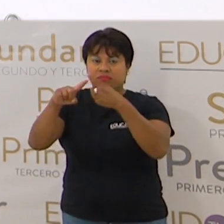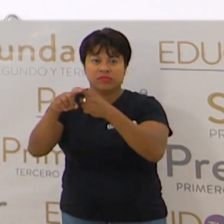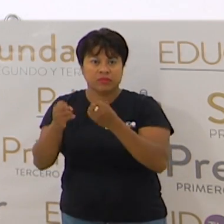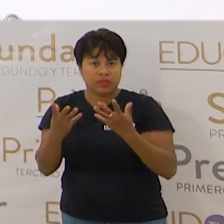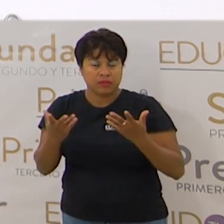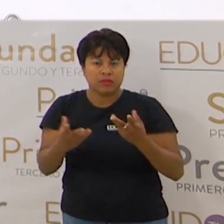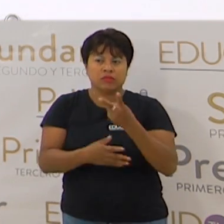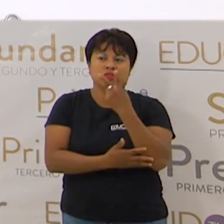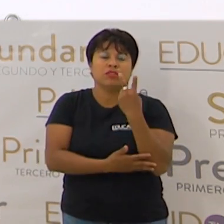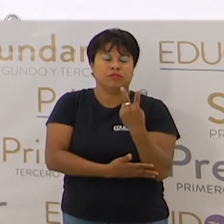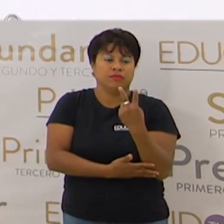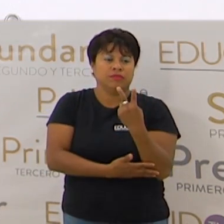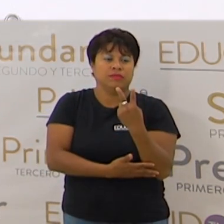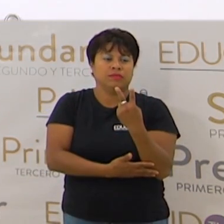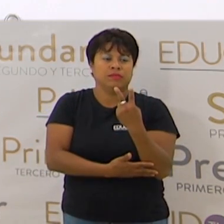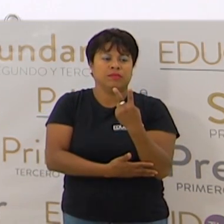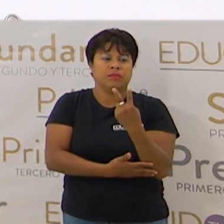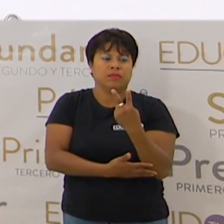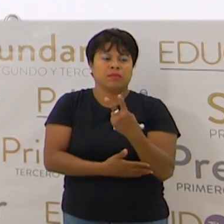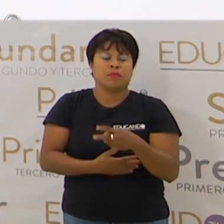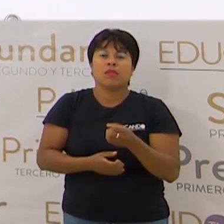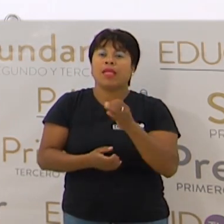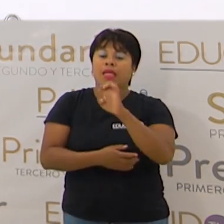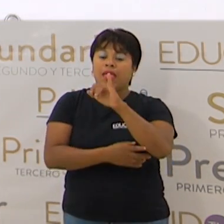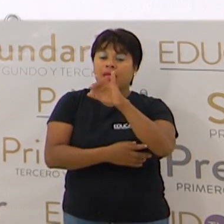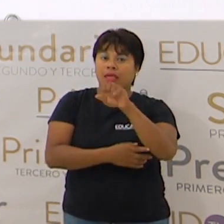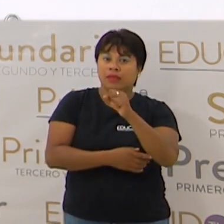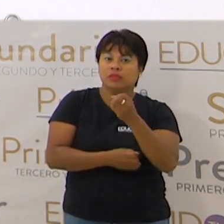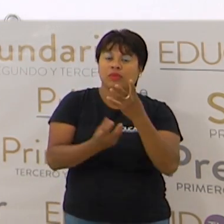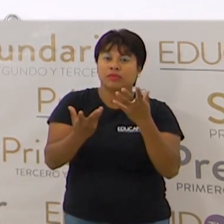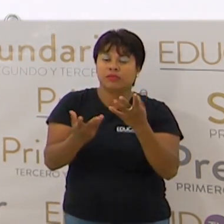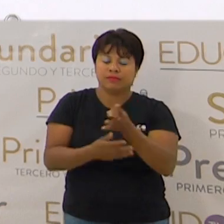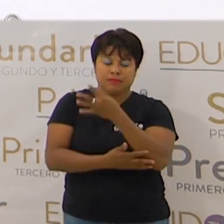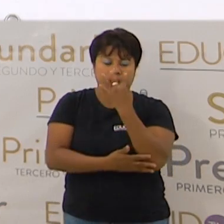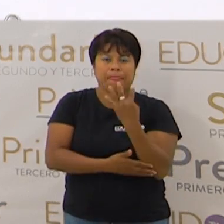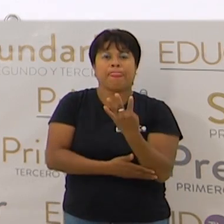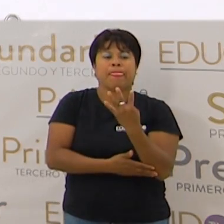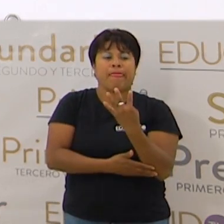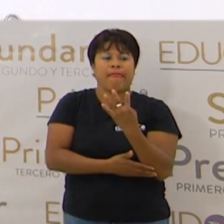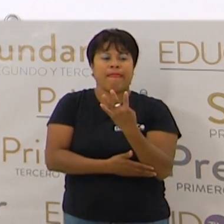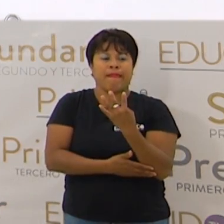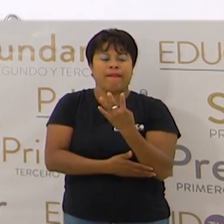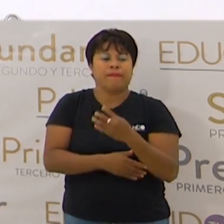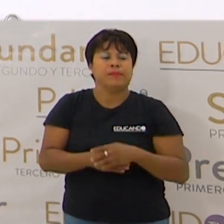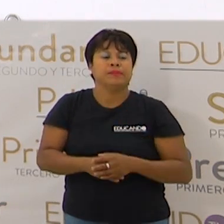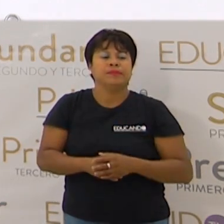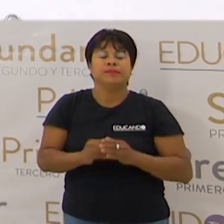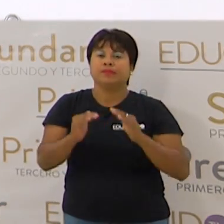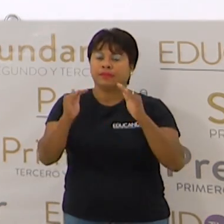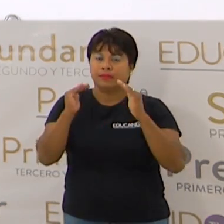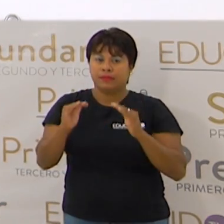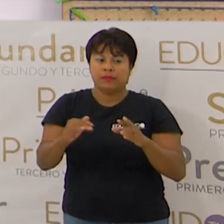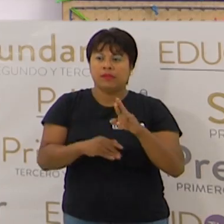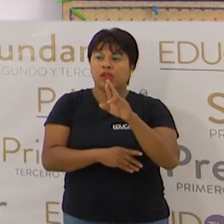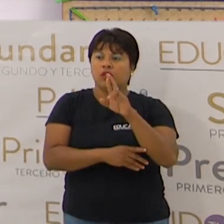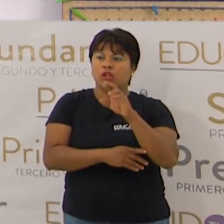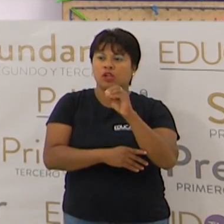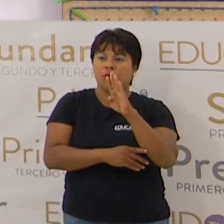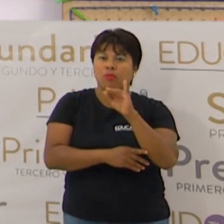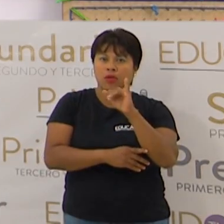rectángulo? 2. ¿Cuántos ejes de simetría? 4, muy bien.